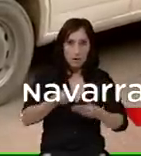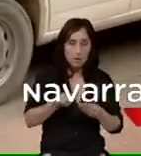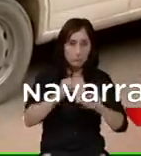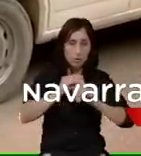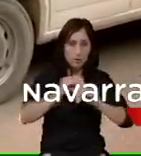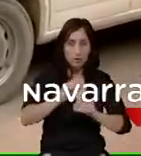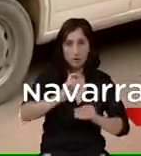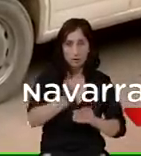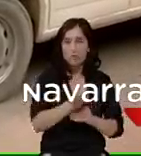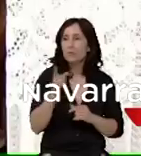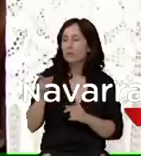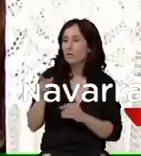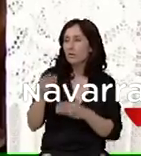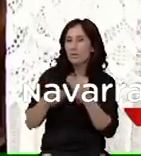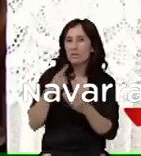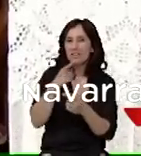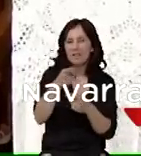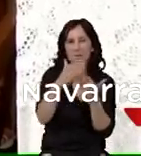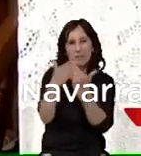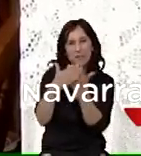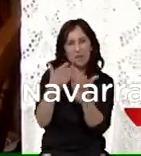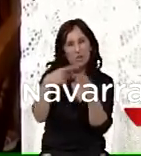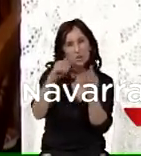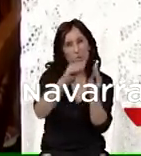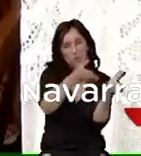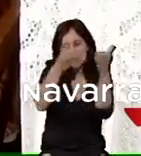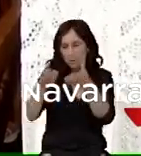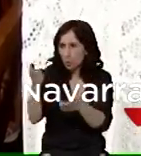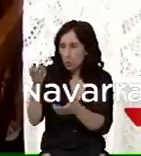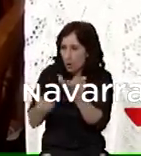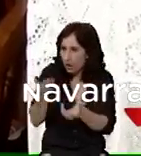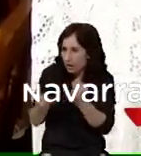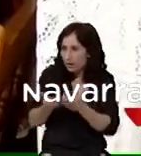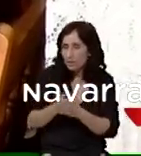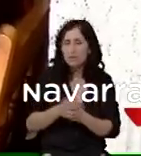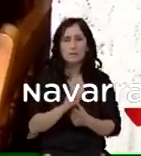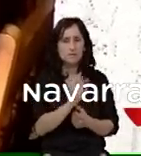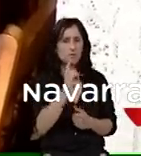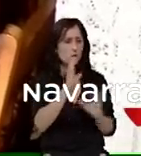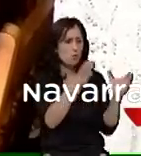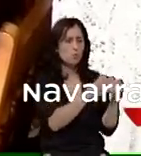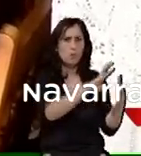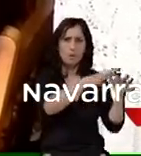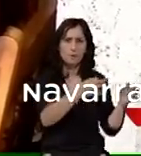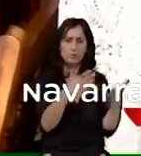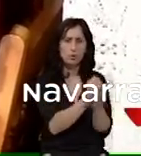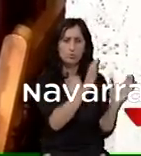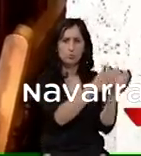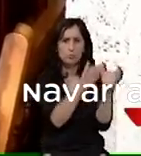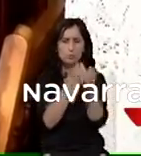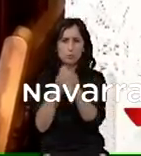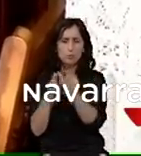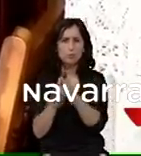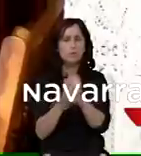que hacíais lo que traían los vecinos? Sí, sí. qué ganabais? Todas las cuadrillas, pues yo les... a ver,